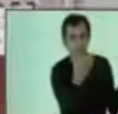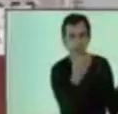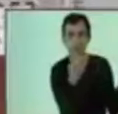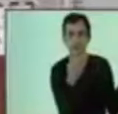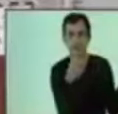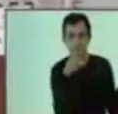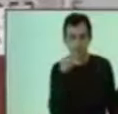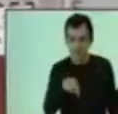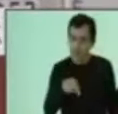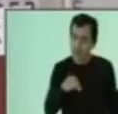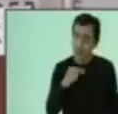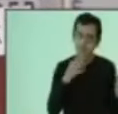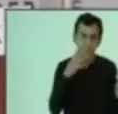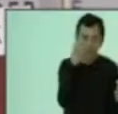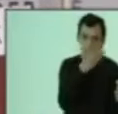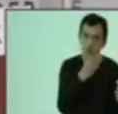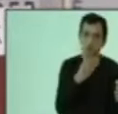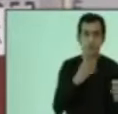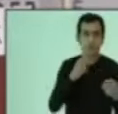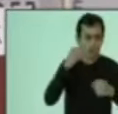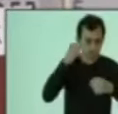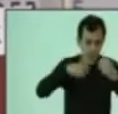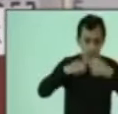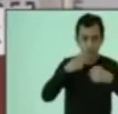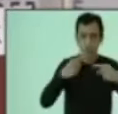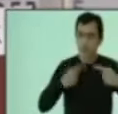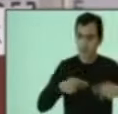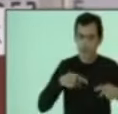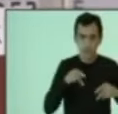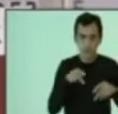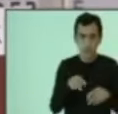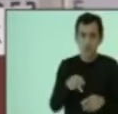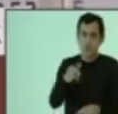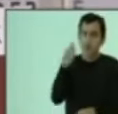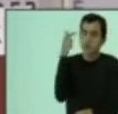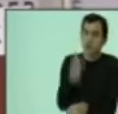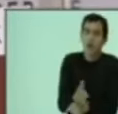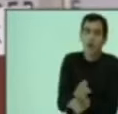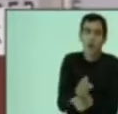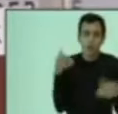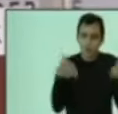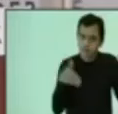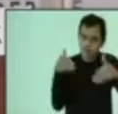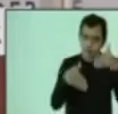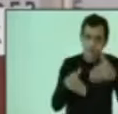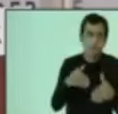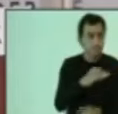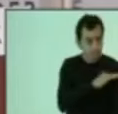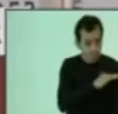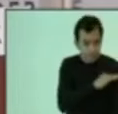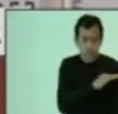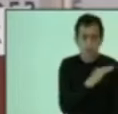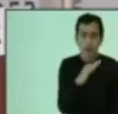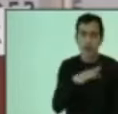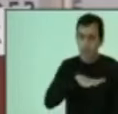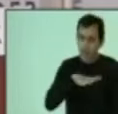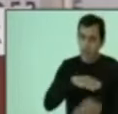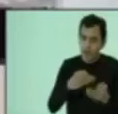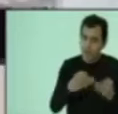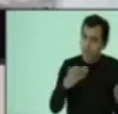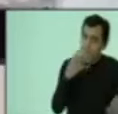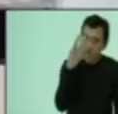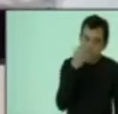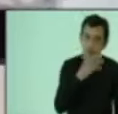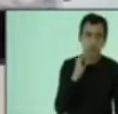a habilitar ese tipo de espacios para crear una zona turística, una ruta turística que sí se puede hacer porque existen las condiciones.